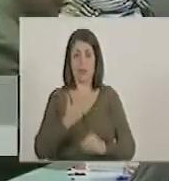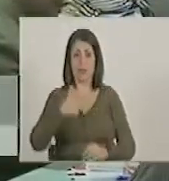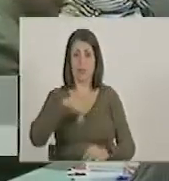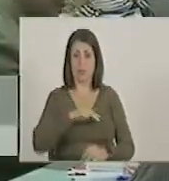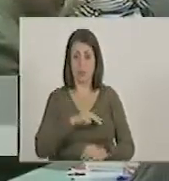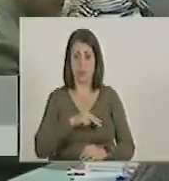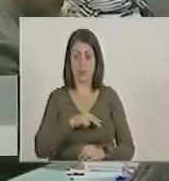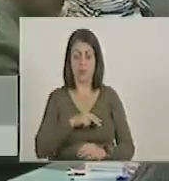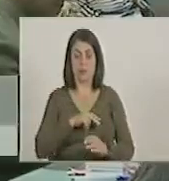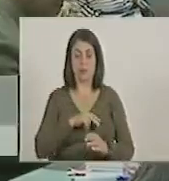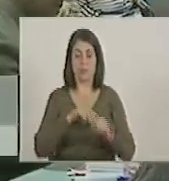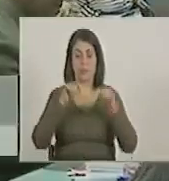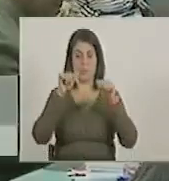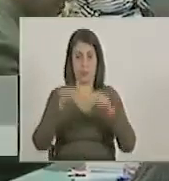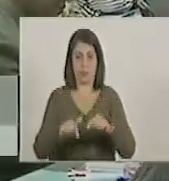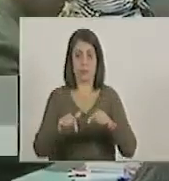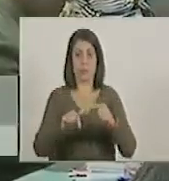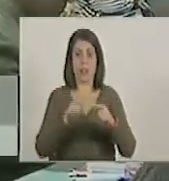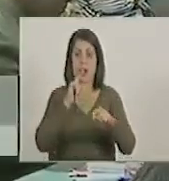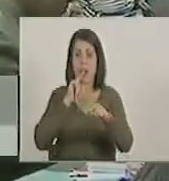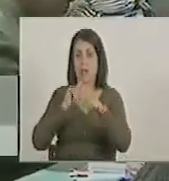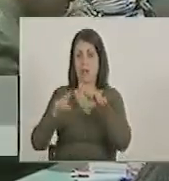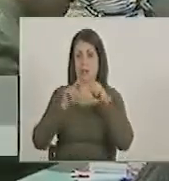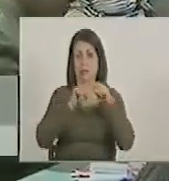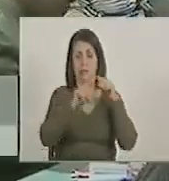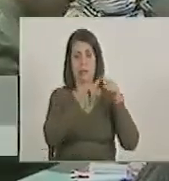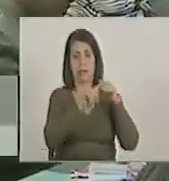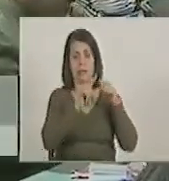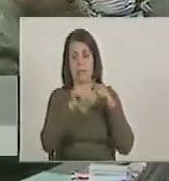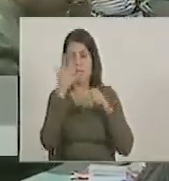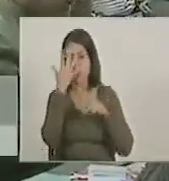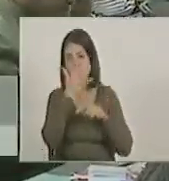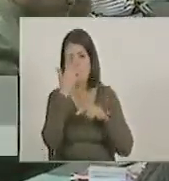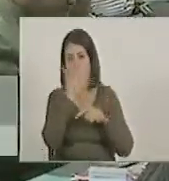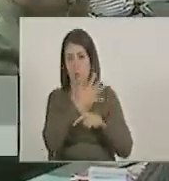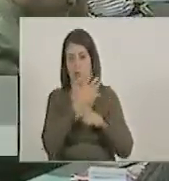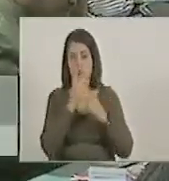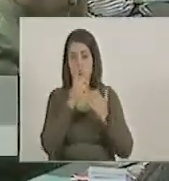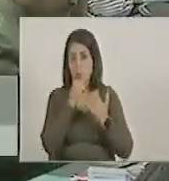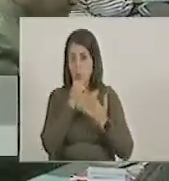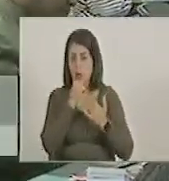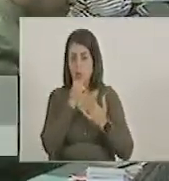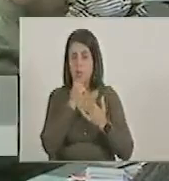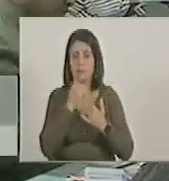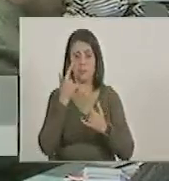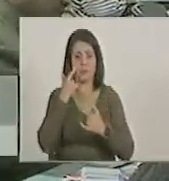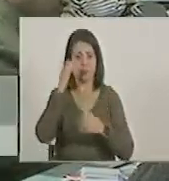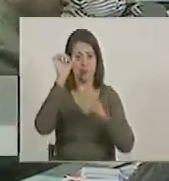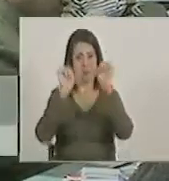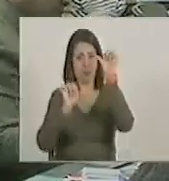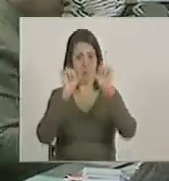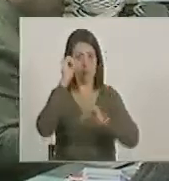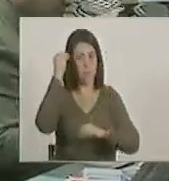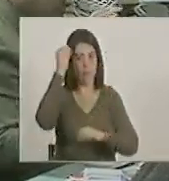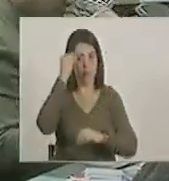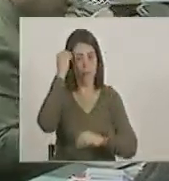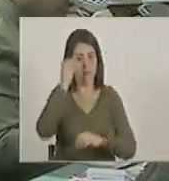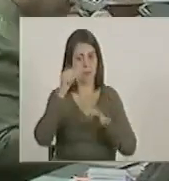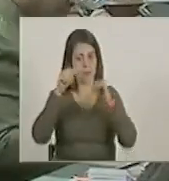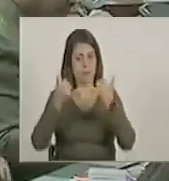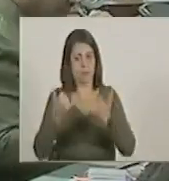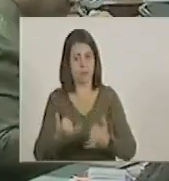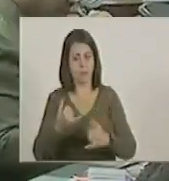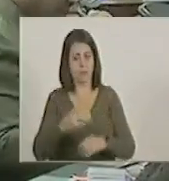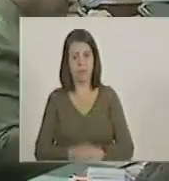no frente a una crítica, a un cuestionamiento que obviamente pudiéramos considerar. Estamos